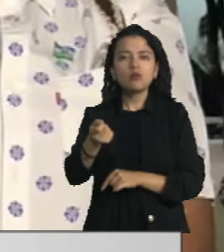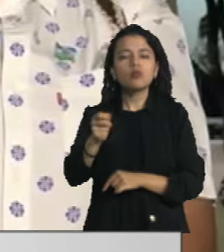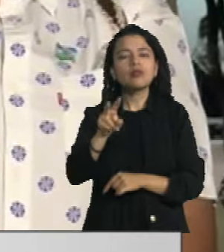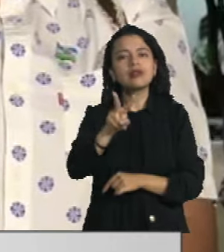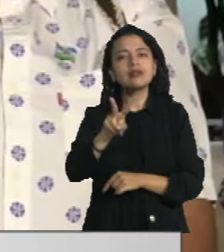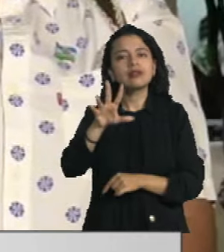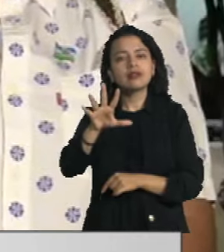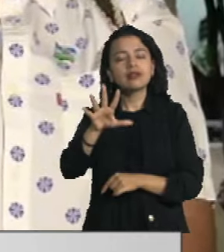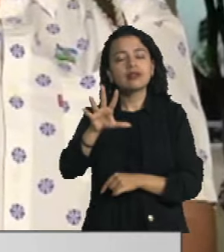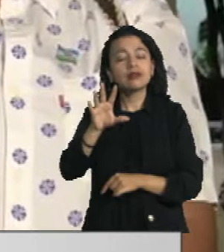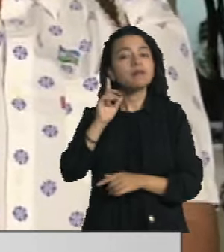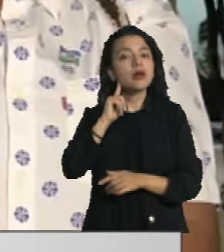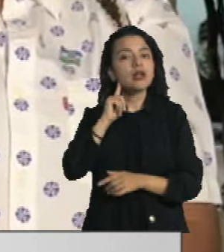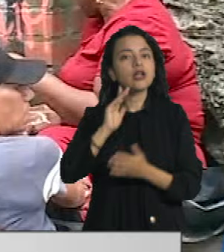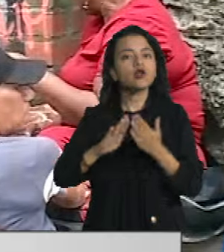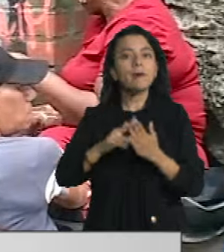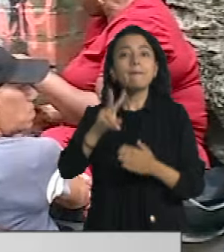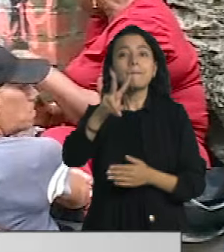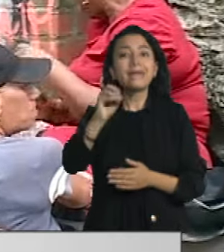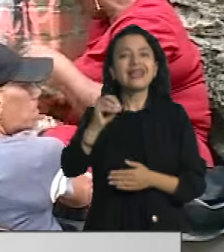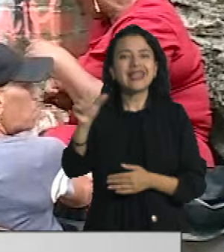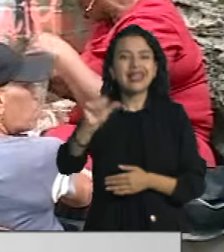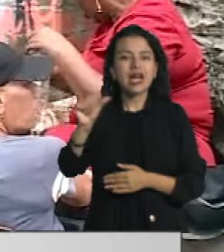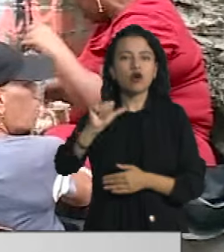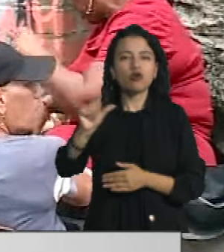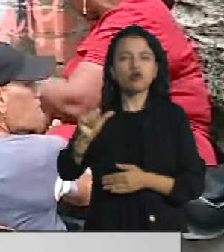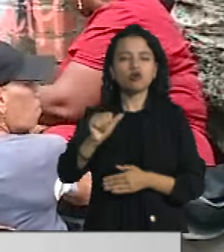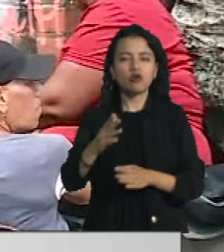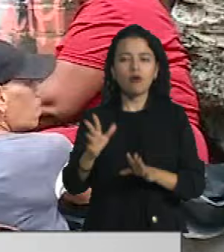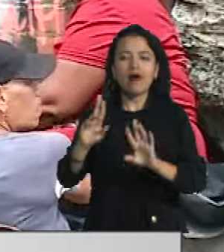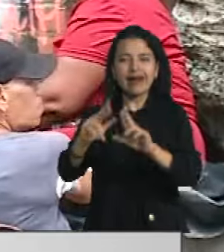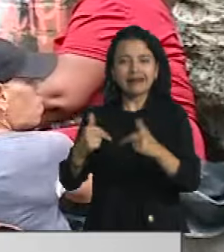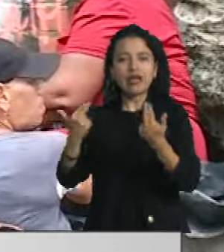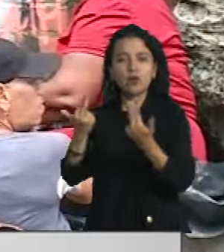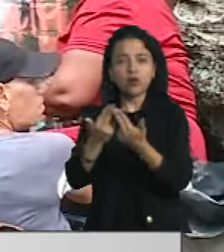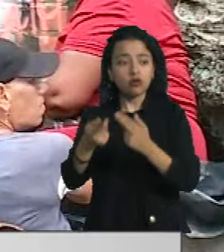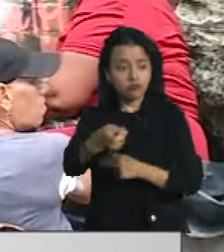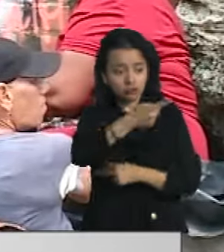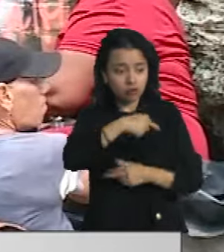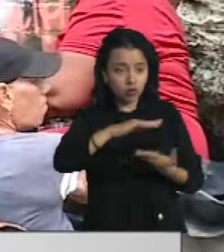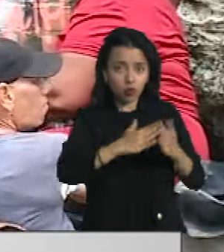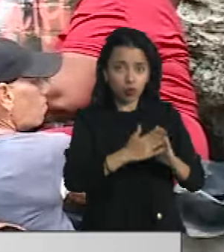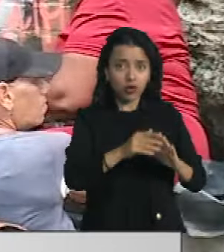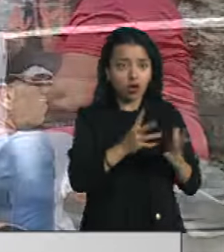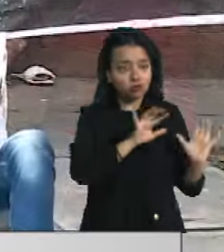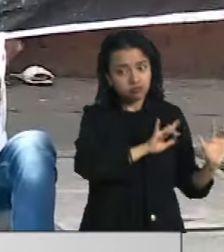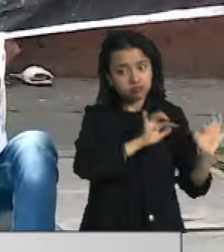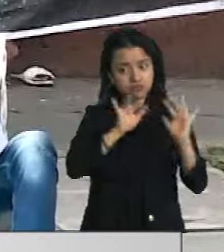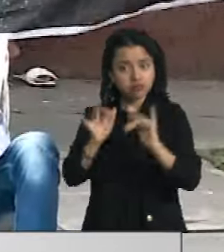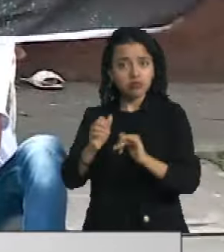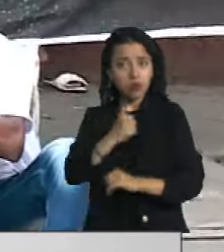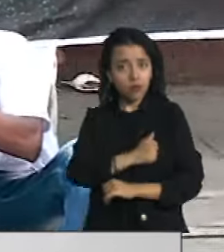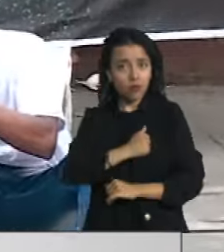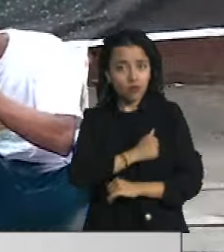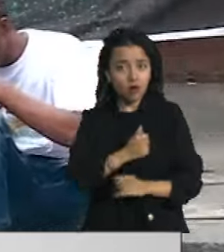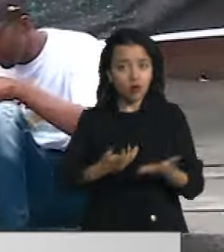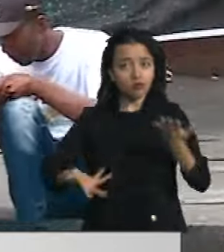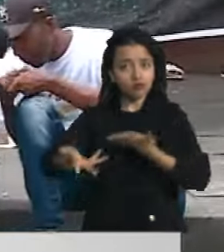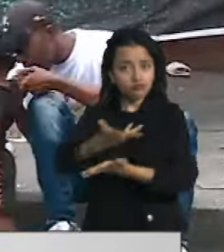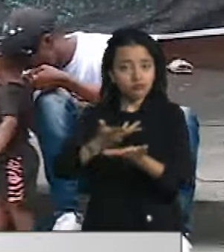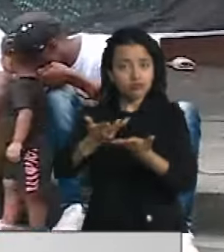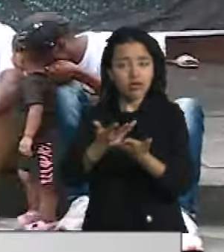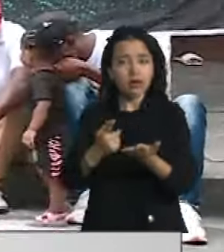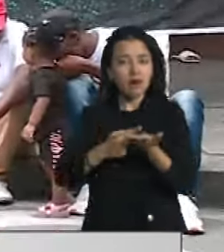las 2 de la tarde en el Centro Cultural de Cali. Ante la negativa de los asistentes y la imposibilidad de adelantar mesas técnicas con el acompañamiento